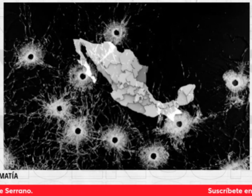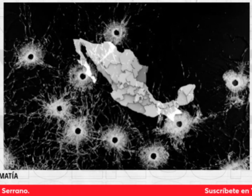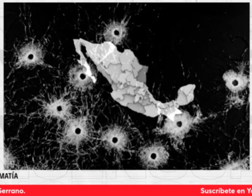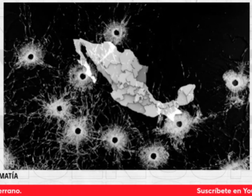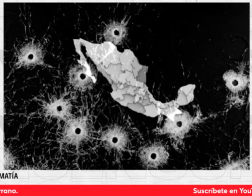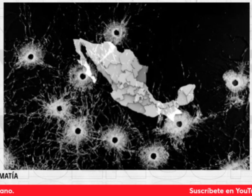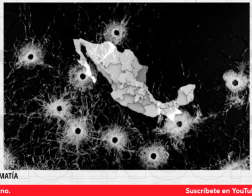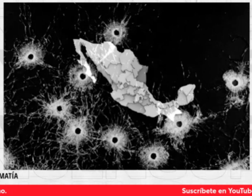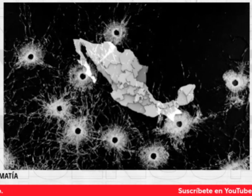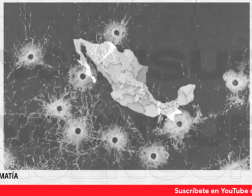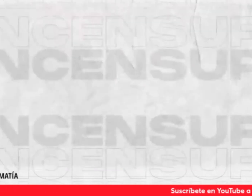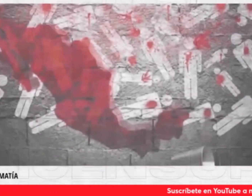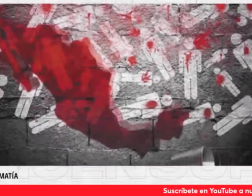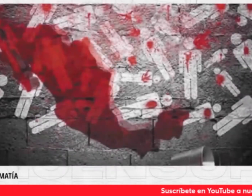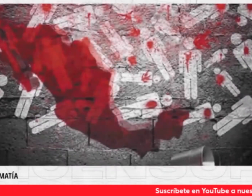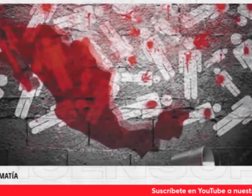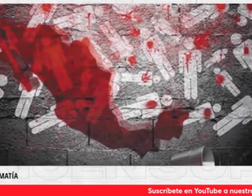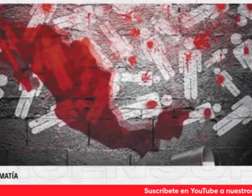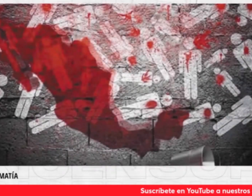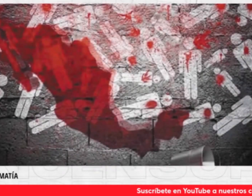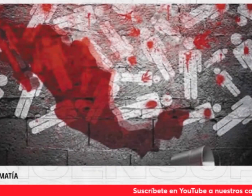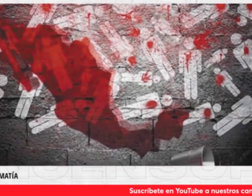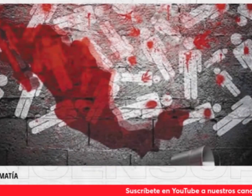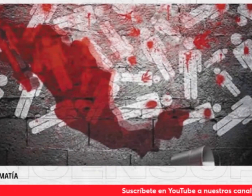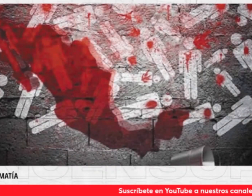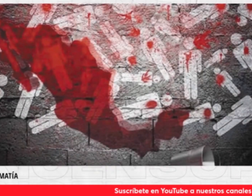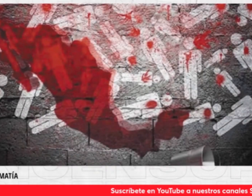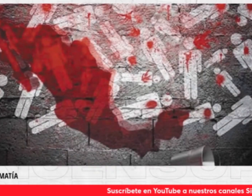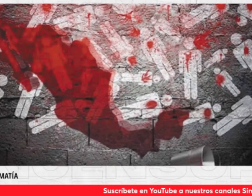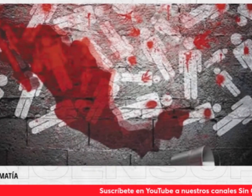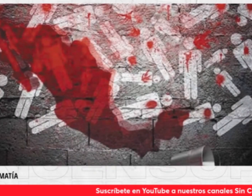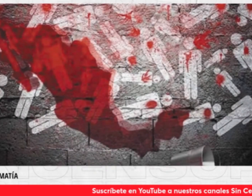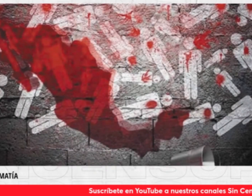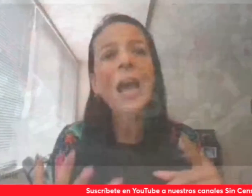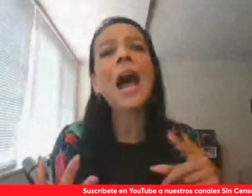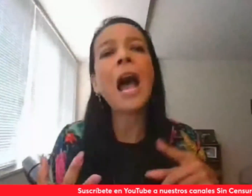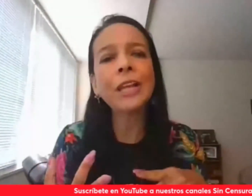terroristas, aunque no tengan nada que ver, aunque los reportajes de Anabel Hernández dejan